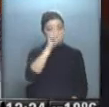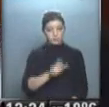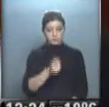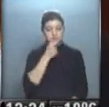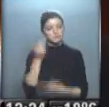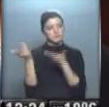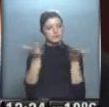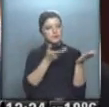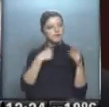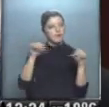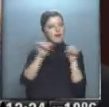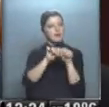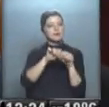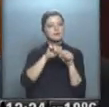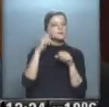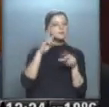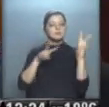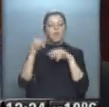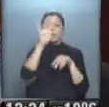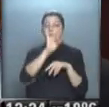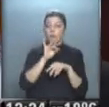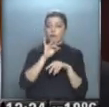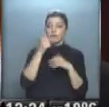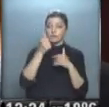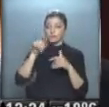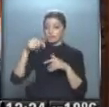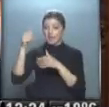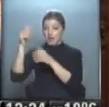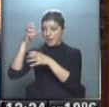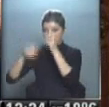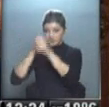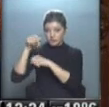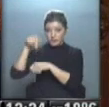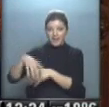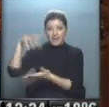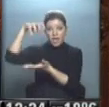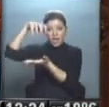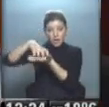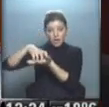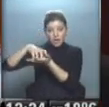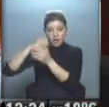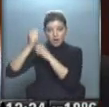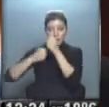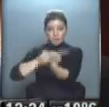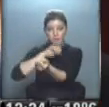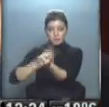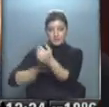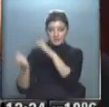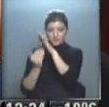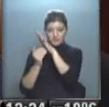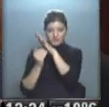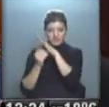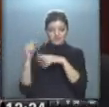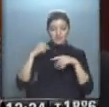un sistema de provisión de cable, el proveedor pasa a ser monopólico. Lo que llega por ese cable es lo que el usuario ve. Por